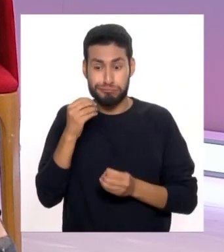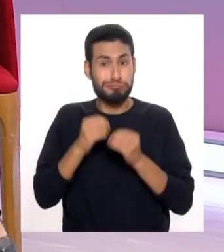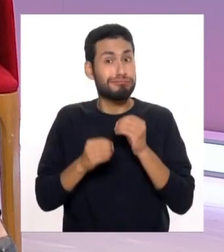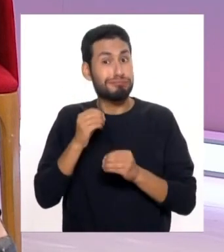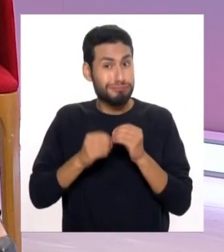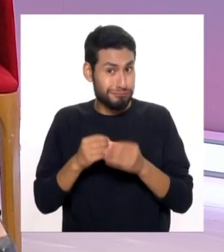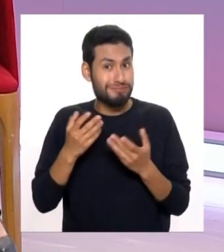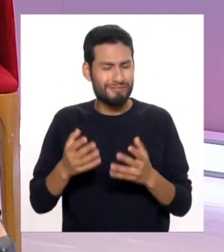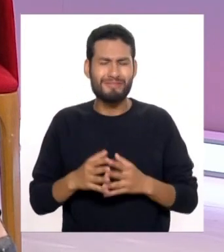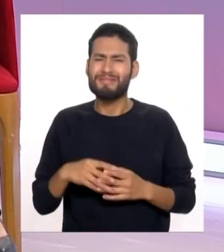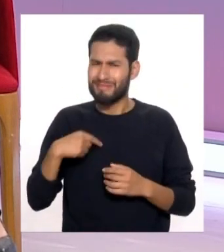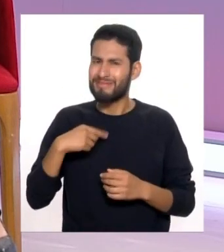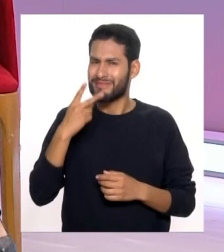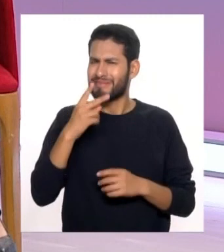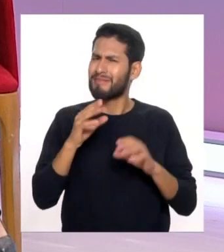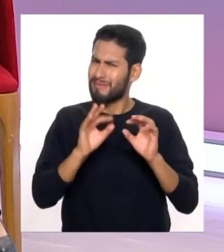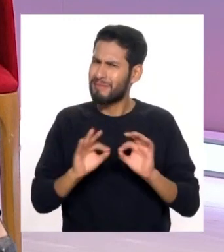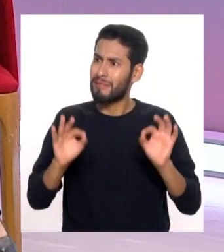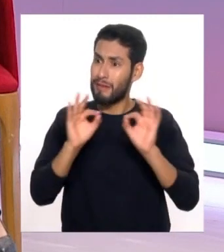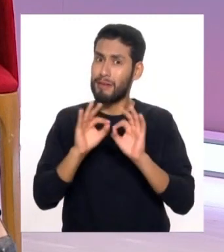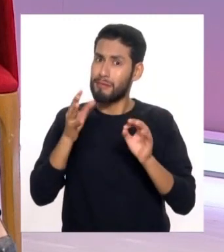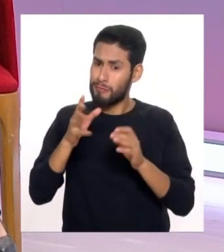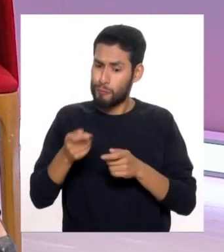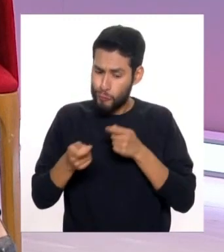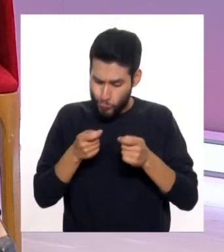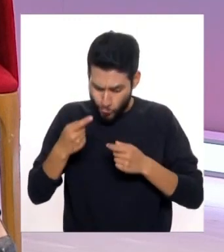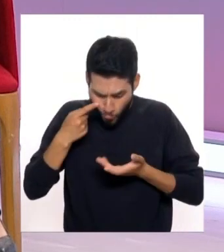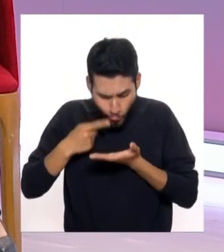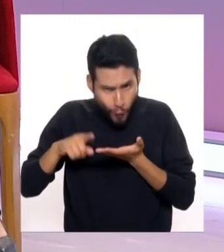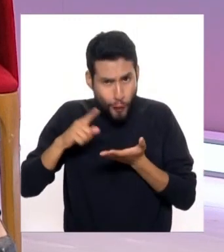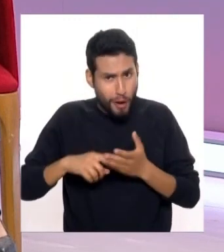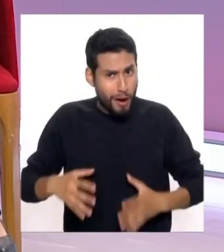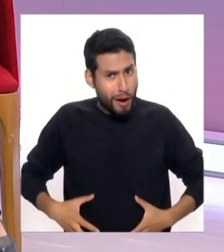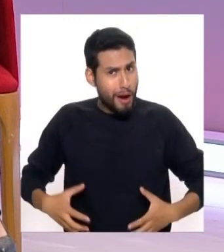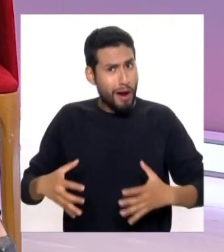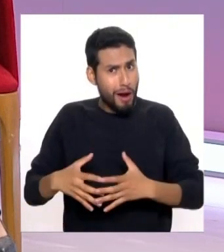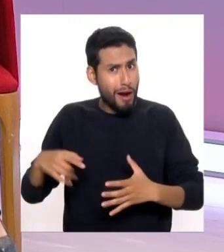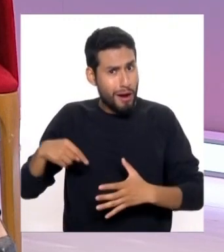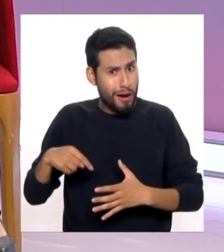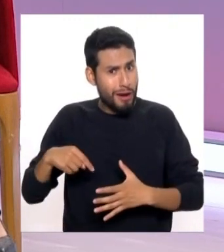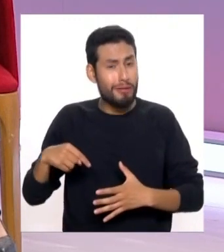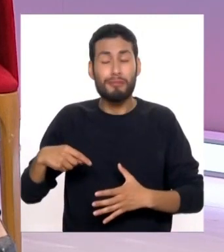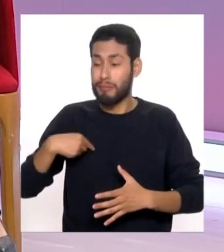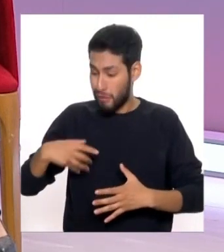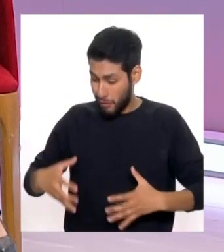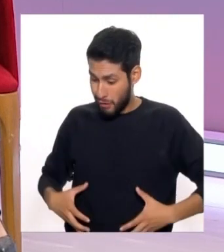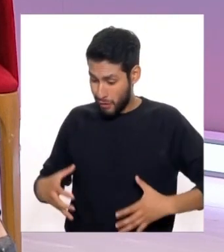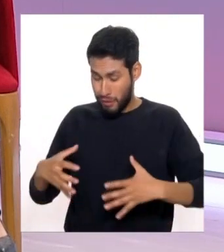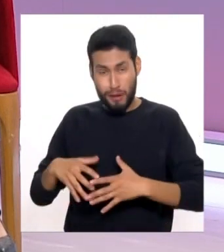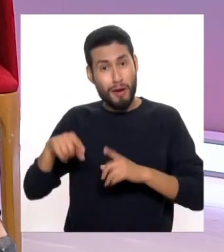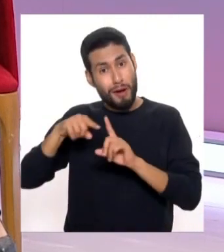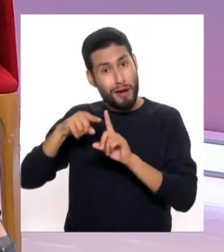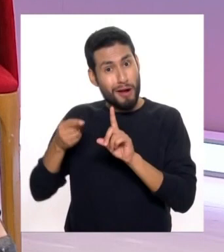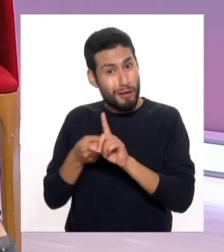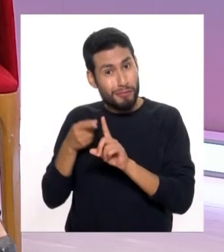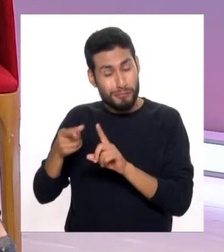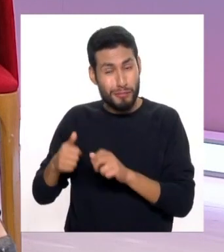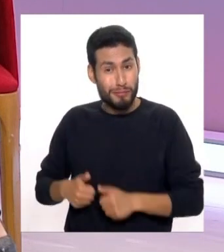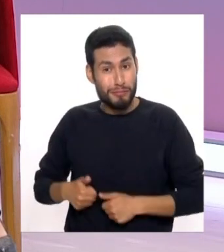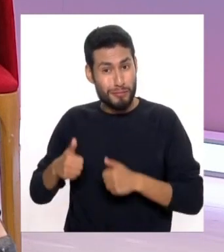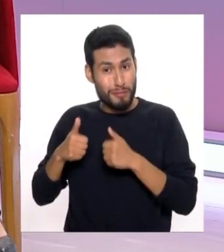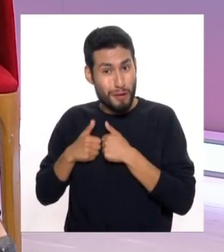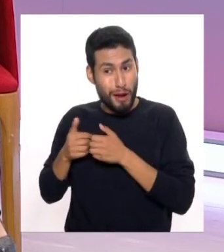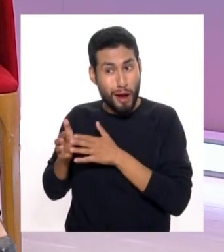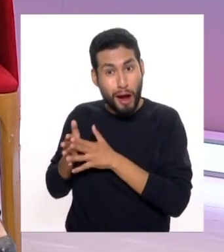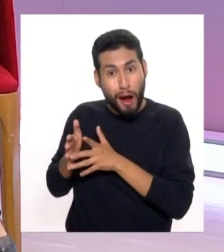y tenemos que relevar la importancia de ese control prenatal, que es clave, porque todo lo que suceda dentro de este momento de vida,